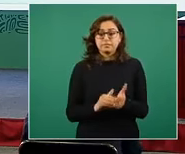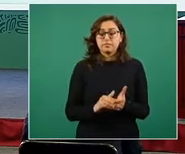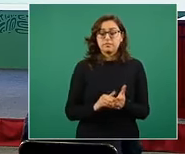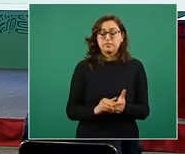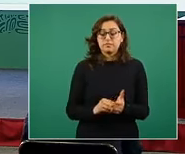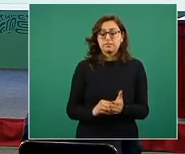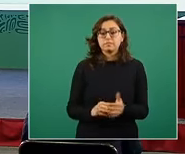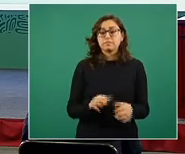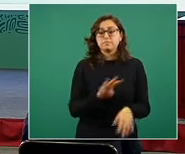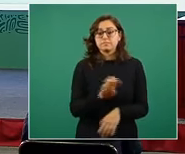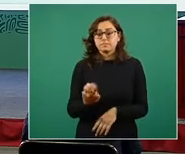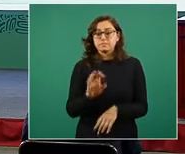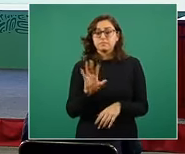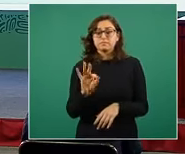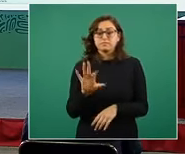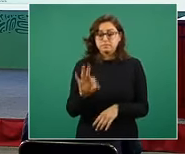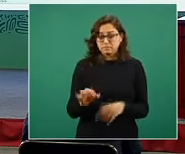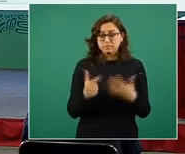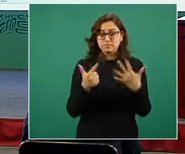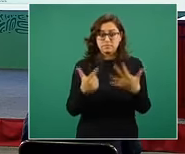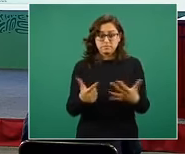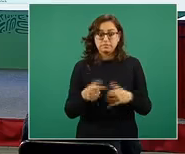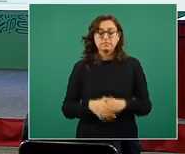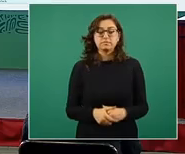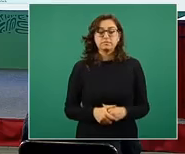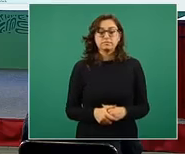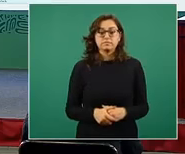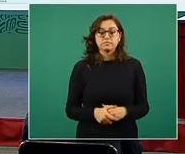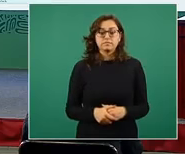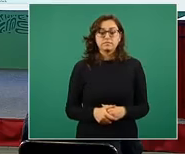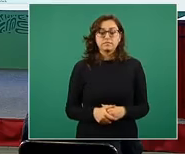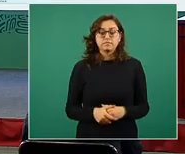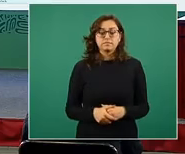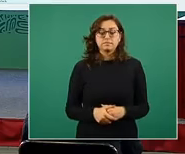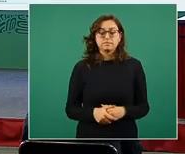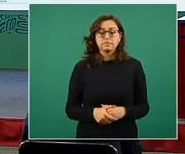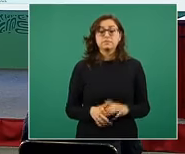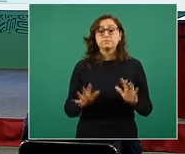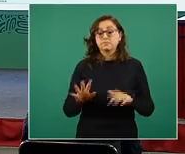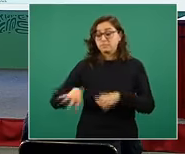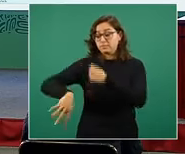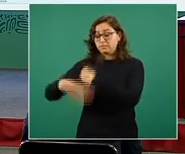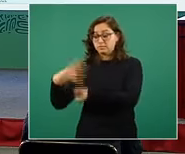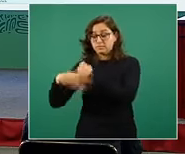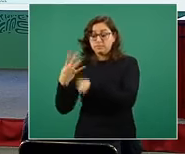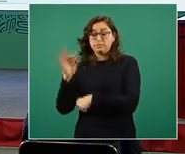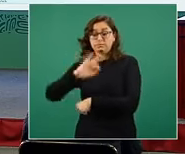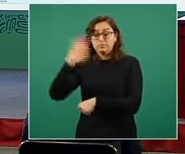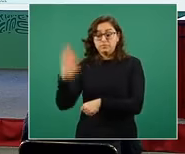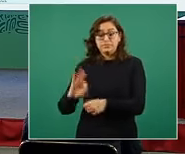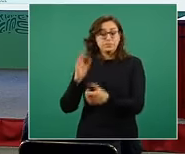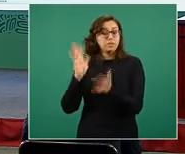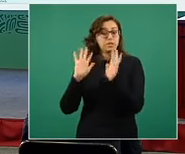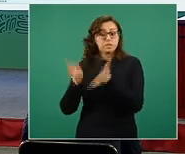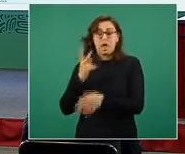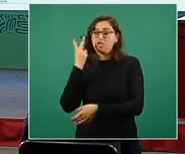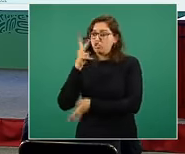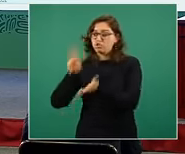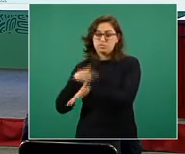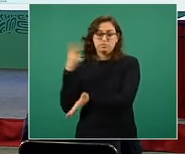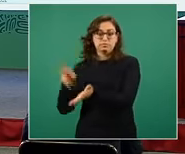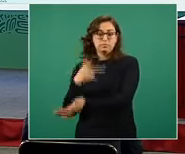725.447, vamos a ver la siguiente. Y llevamos ya 14% de esquemas completos, aquí está la cantidad,